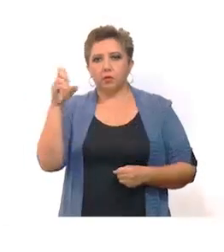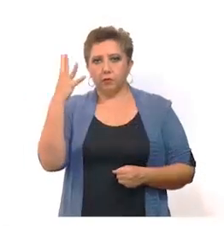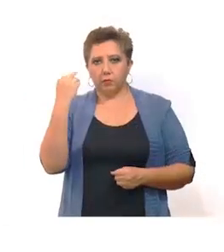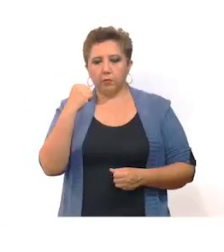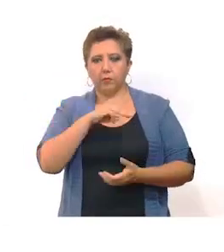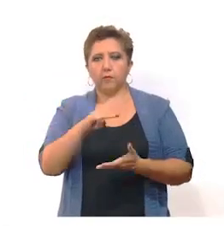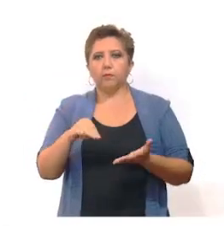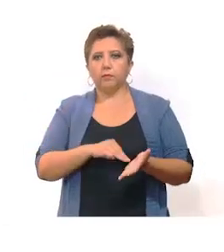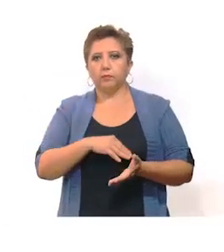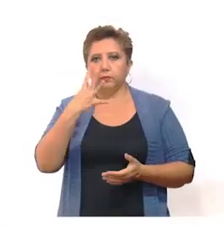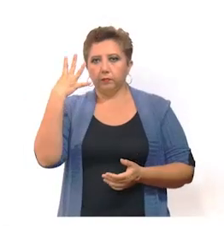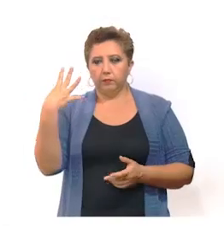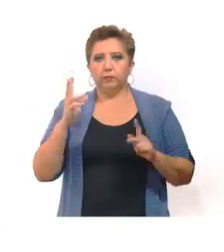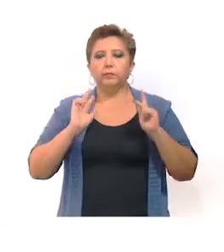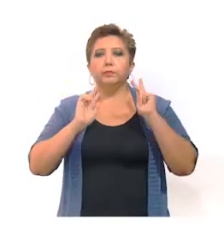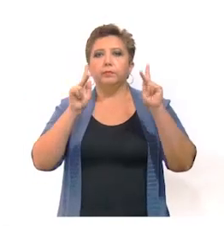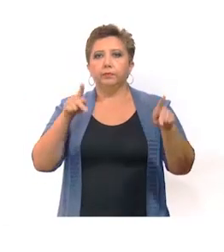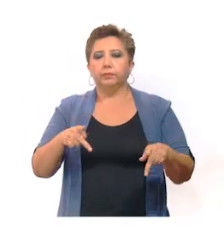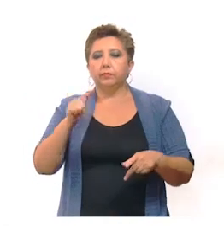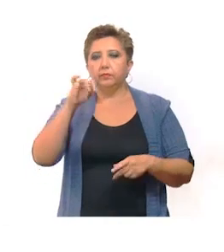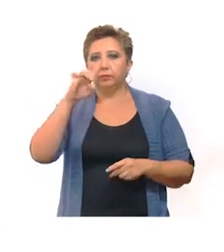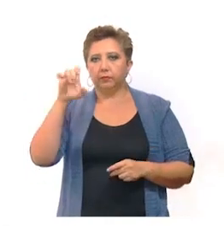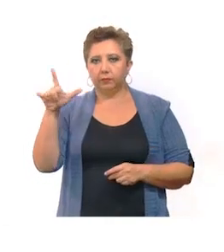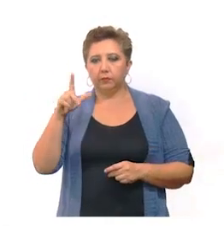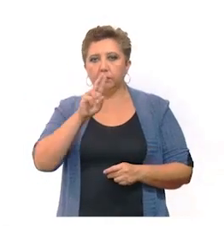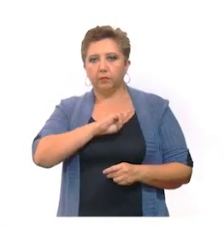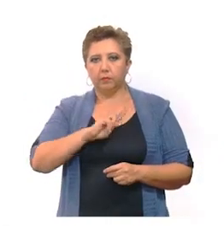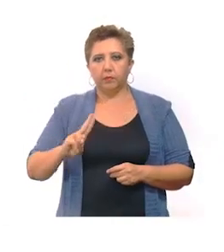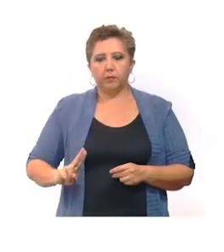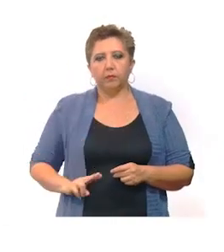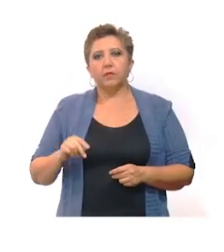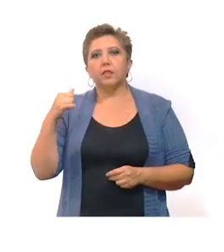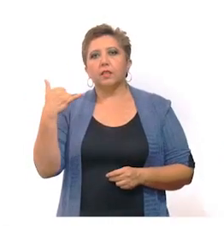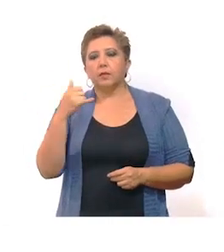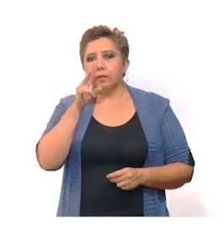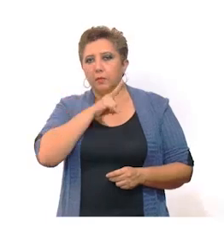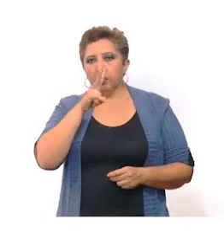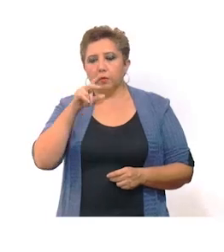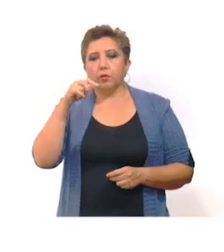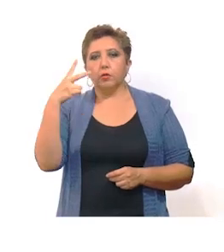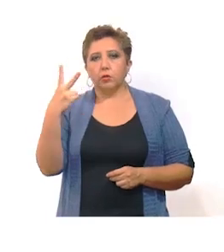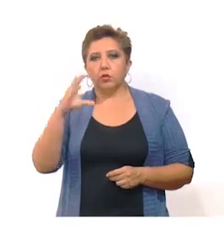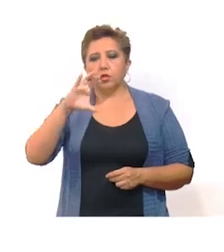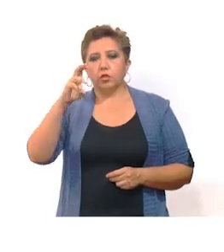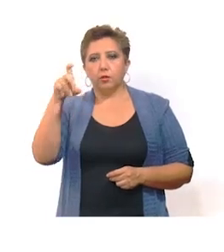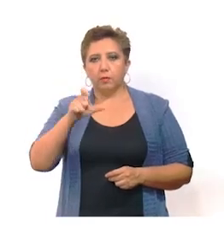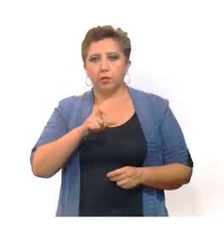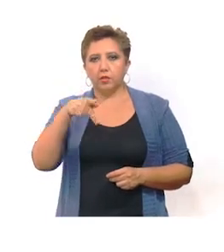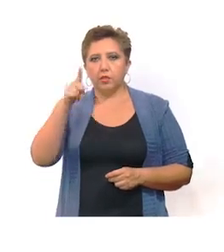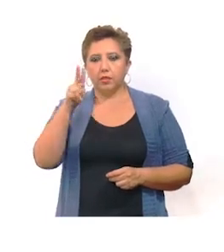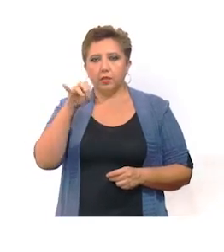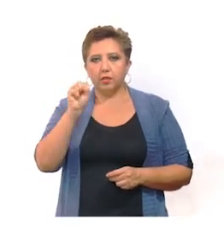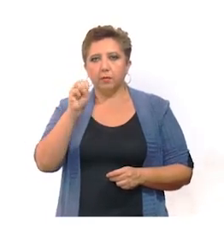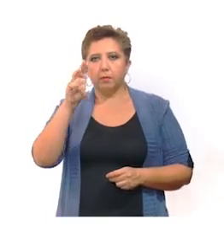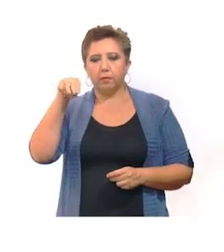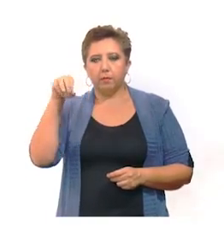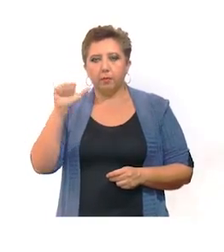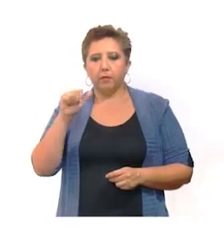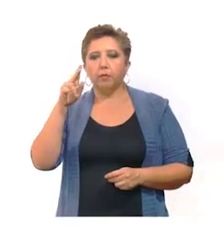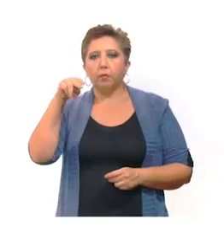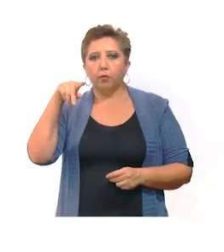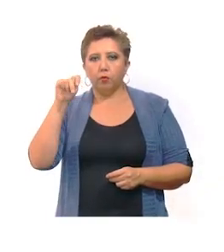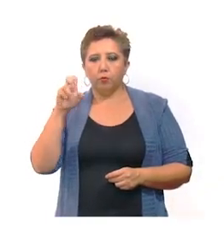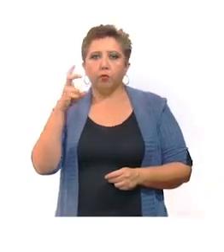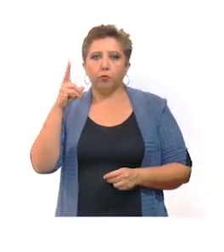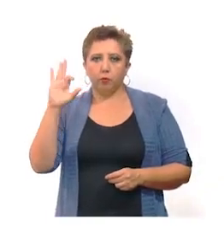Mérida, 4 en Progreso, en Ticul, en Humán y en Valladolid, 2 en Chamash, Canacín, Mama y Motul, 2